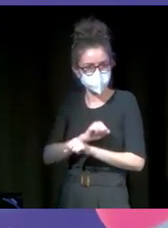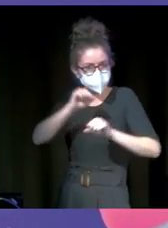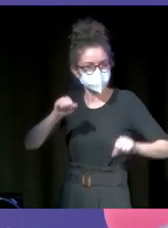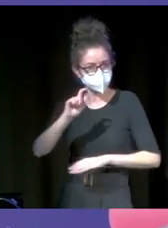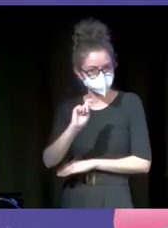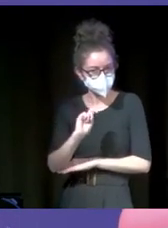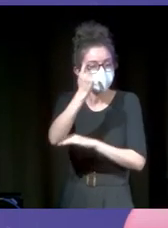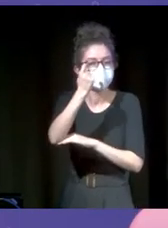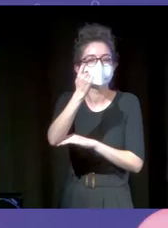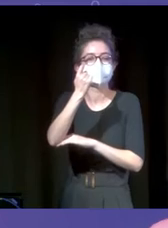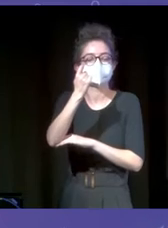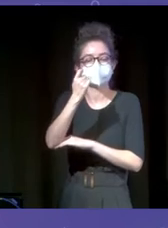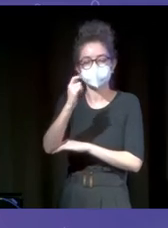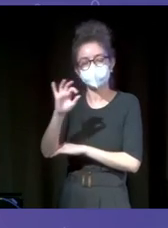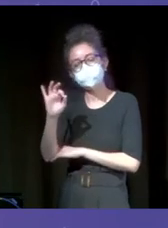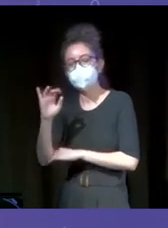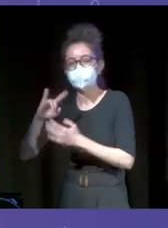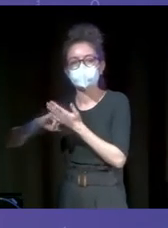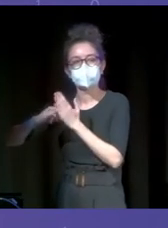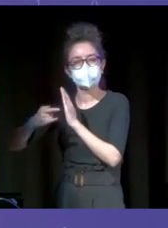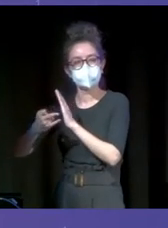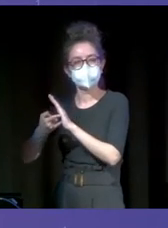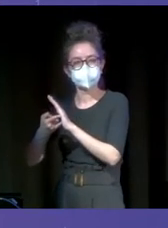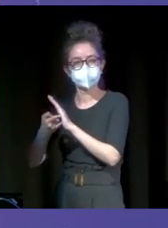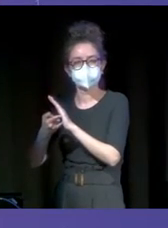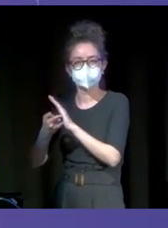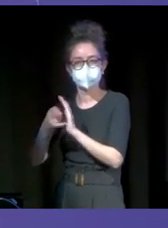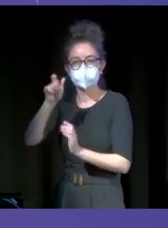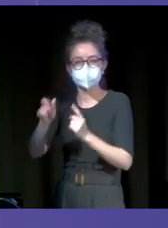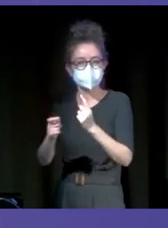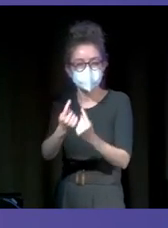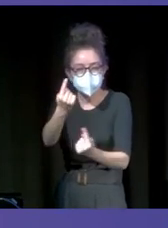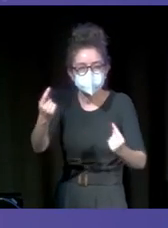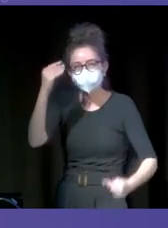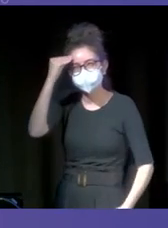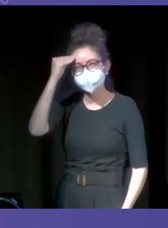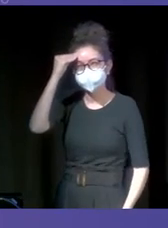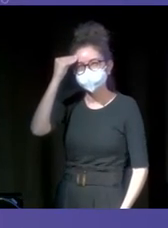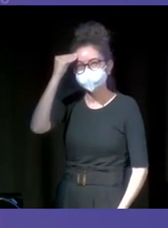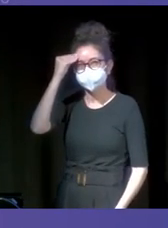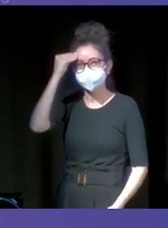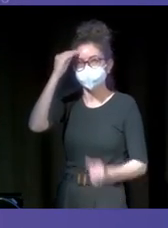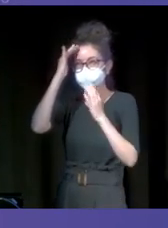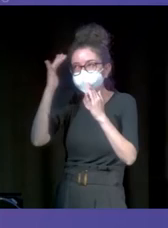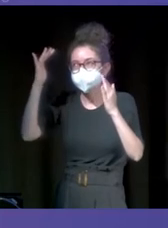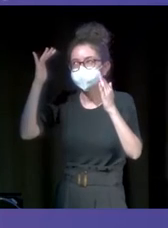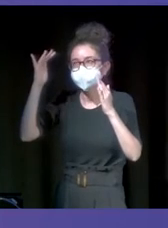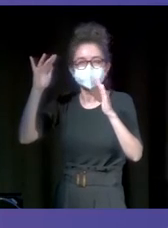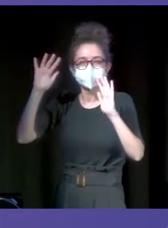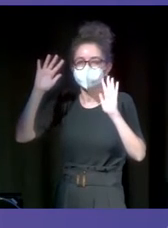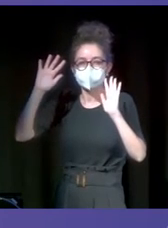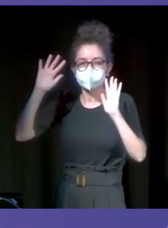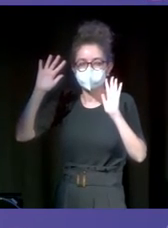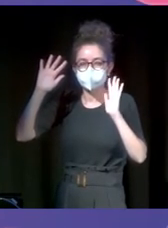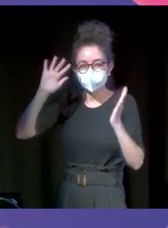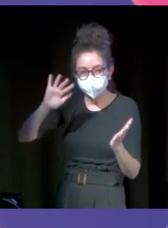éxito o sobre otros que seguramente pueden estar en la mente de cualquiera de ustedes pero que no se atreven a plantear o